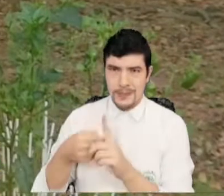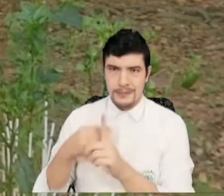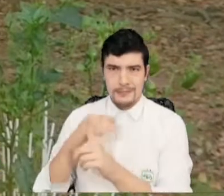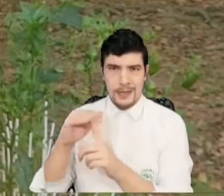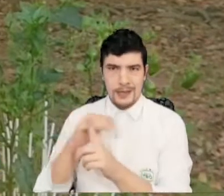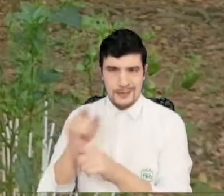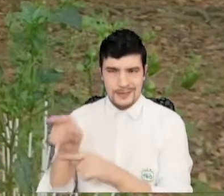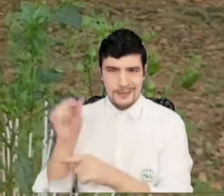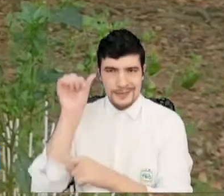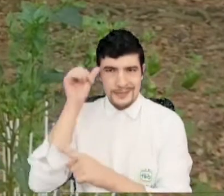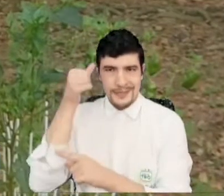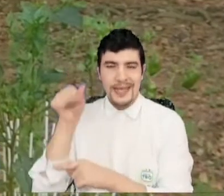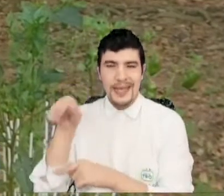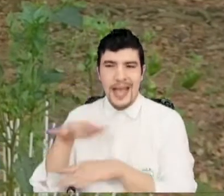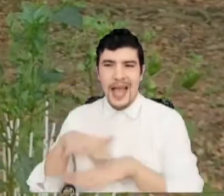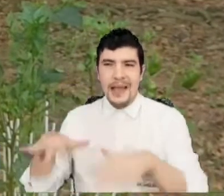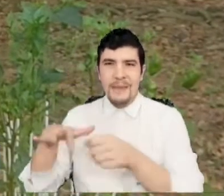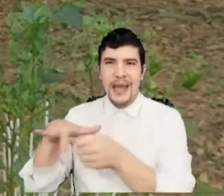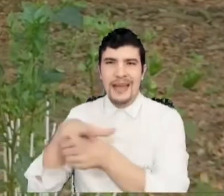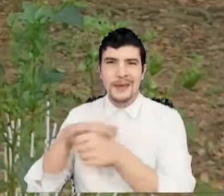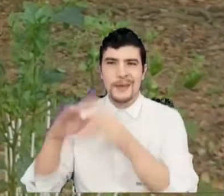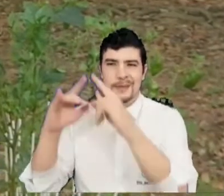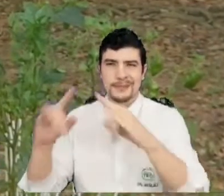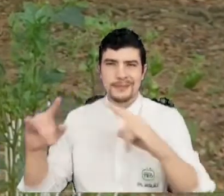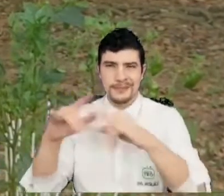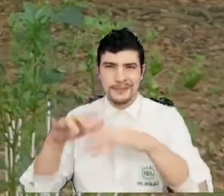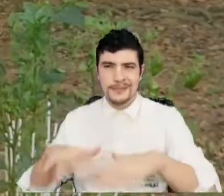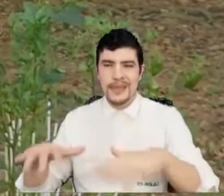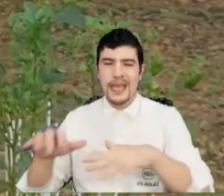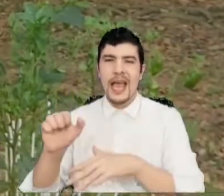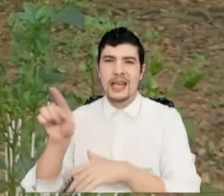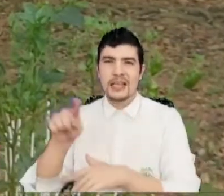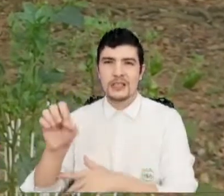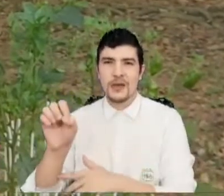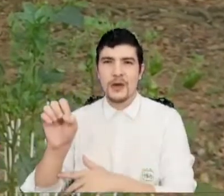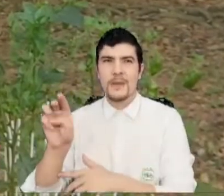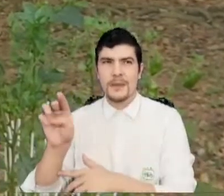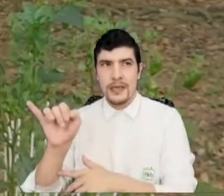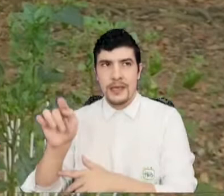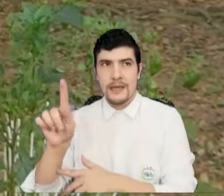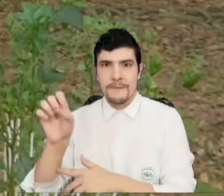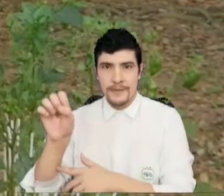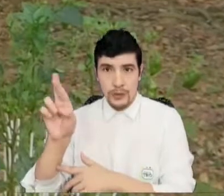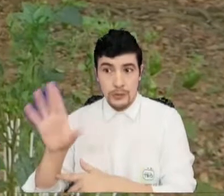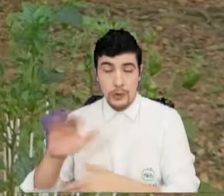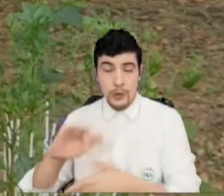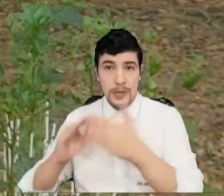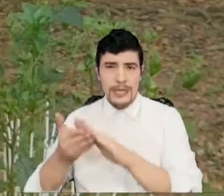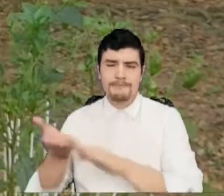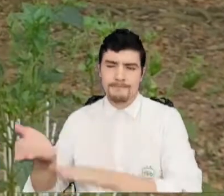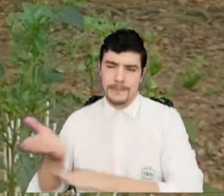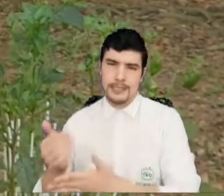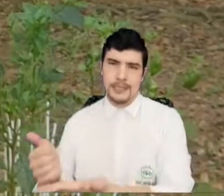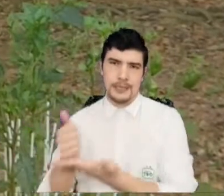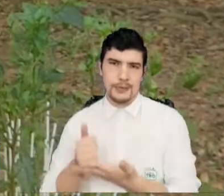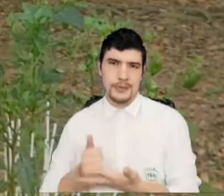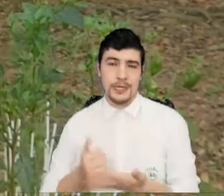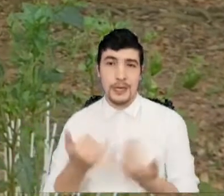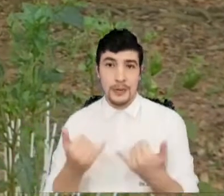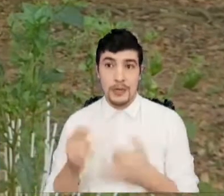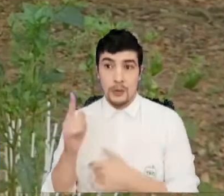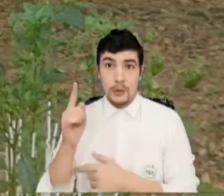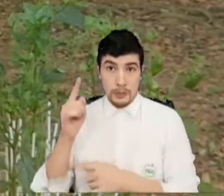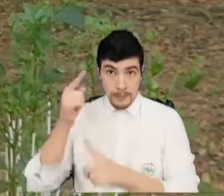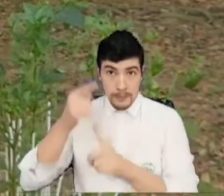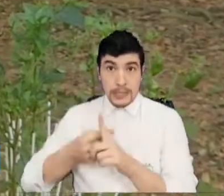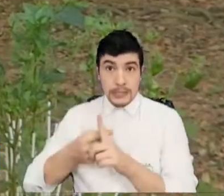humano Asomiflor, los damnificados siguen pidiendo ayuda. Afirman que el único subsidio que recibieron, que fue un mes de arriendo,